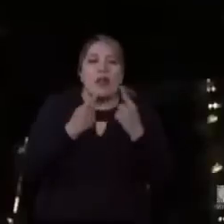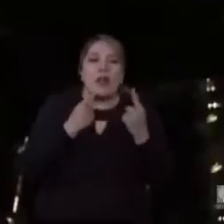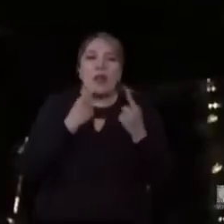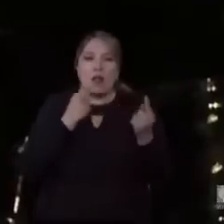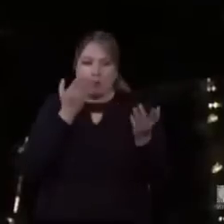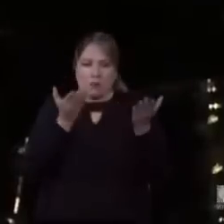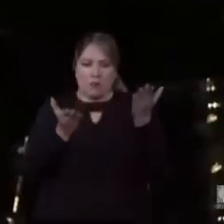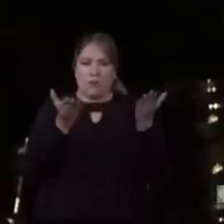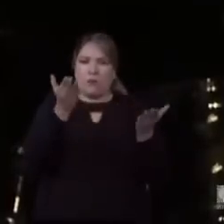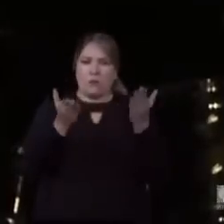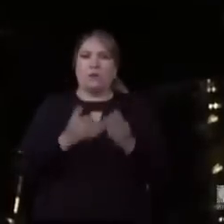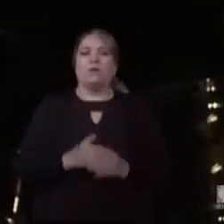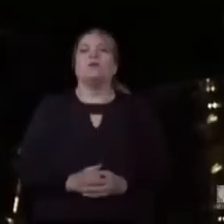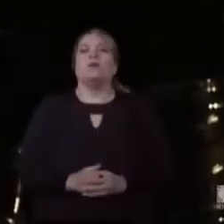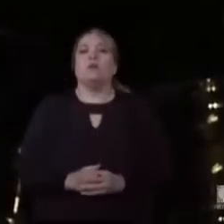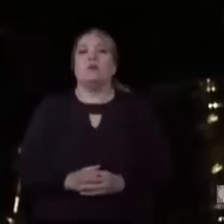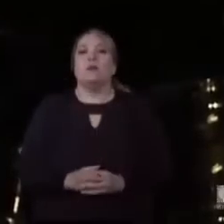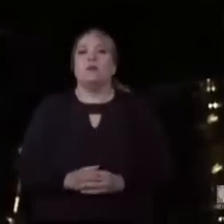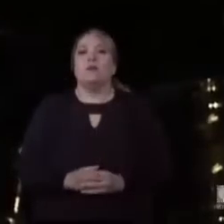contraste.